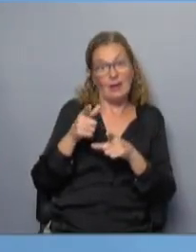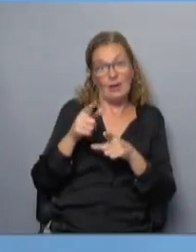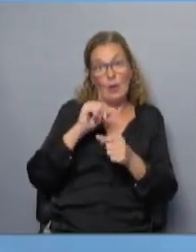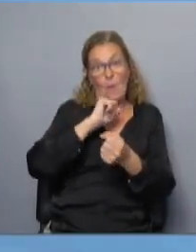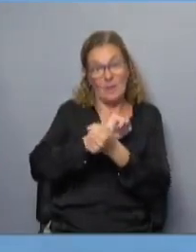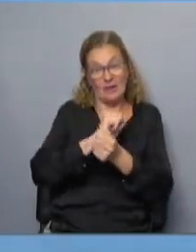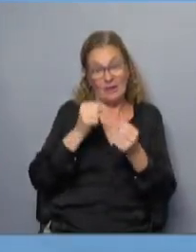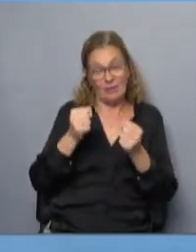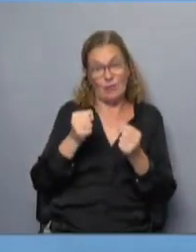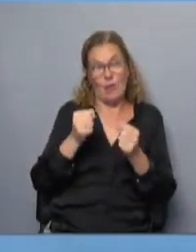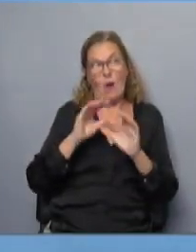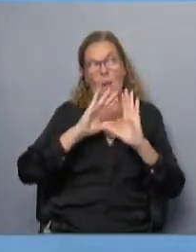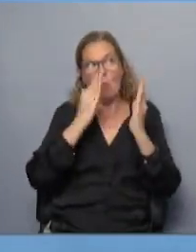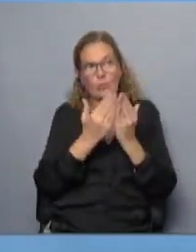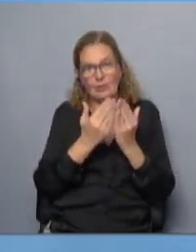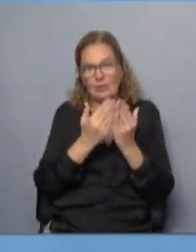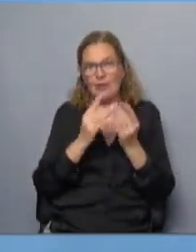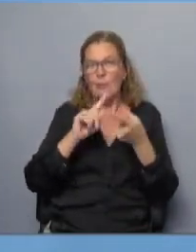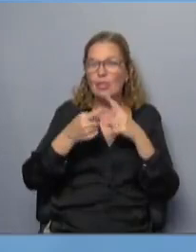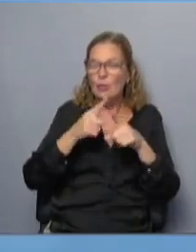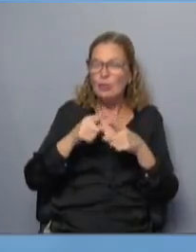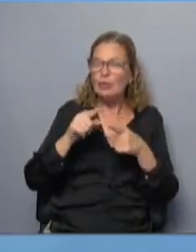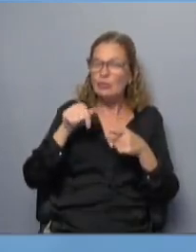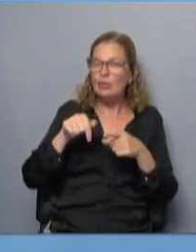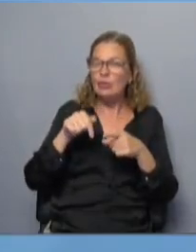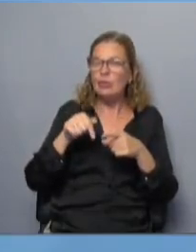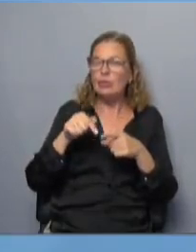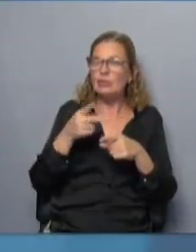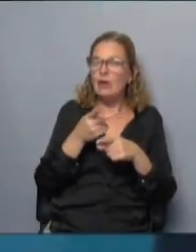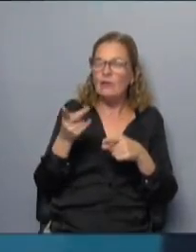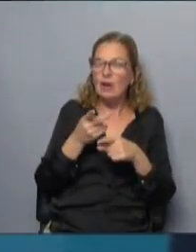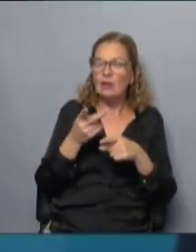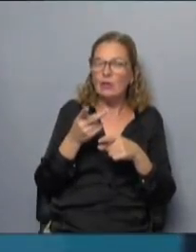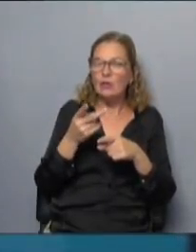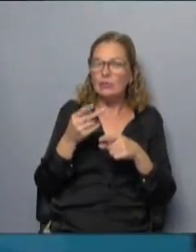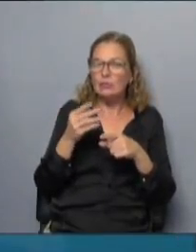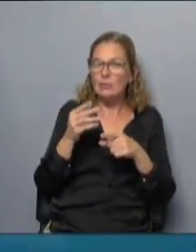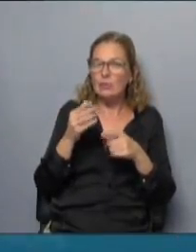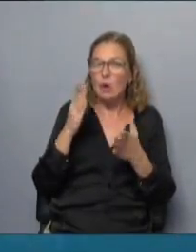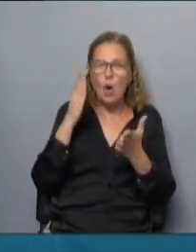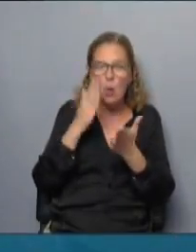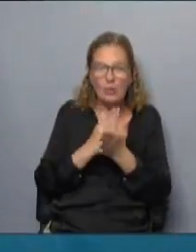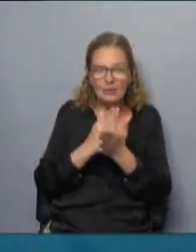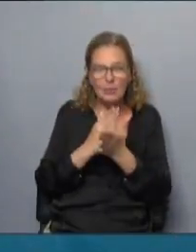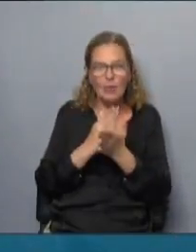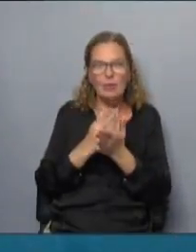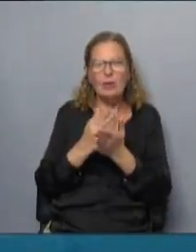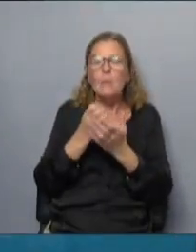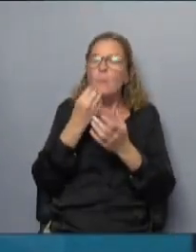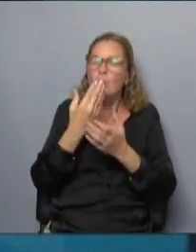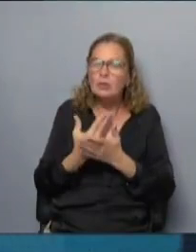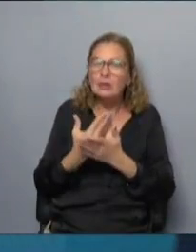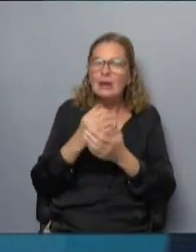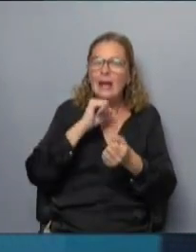presos el mundo entonces la discusión es que yo tuve que tienen que ver con estas cosas desde la concesión última de que porque